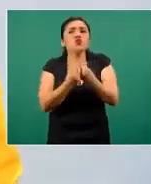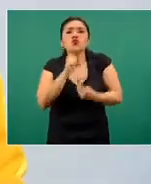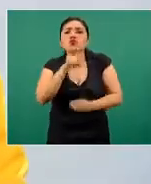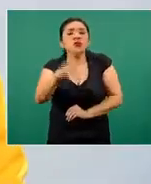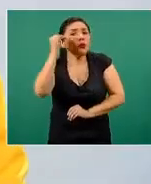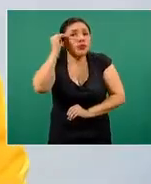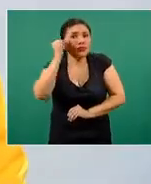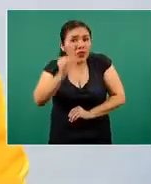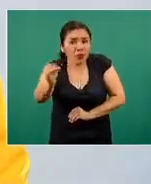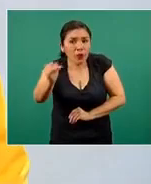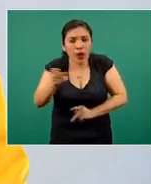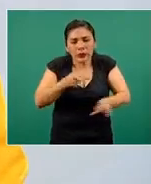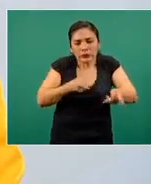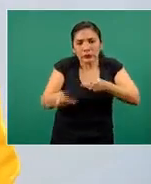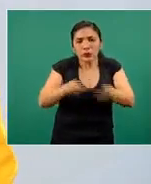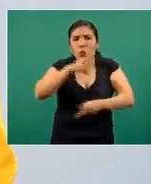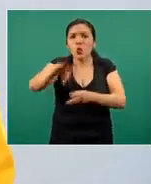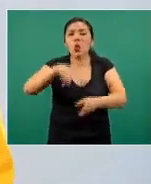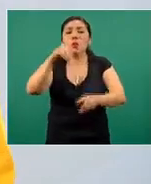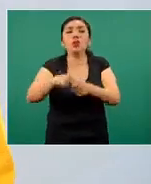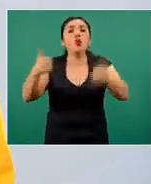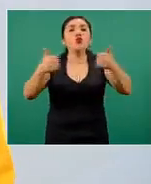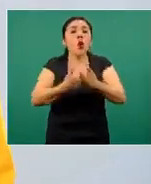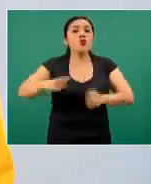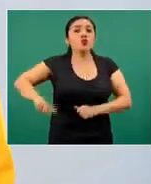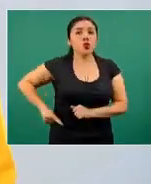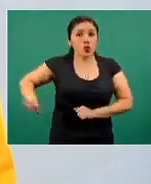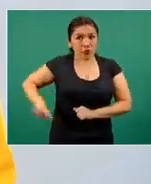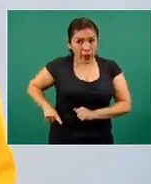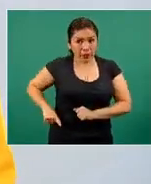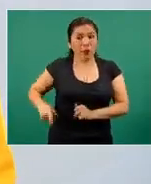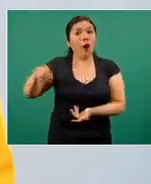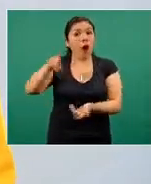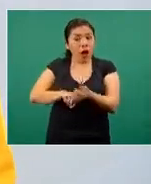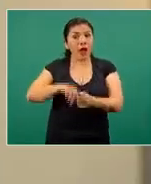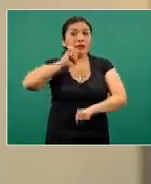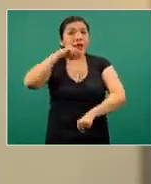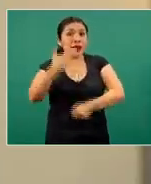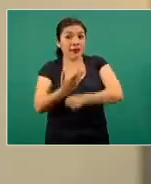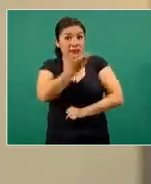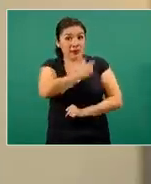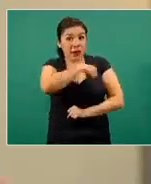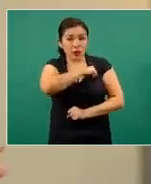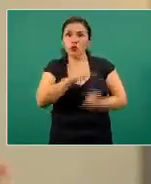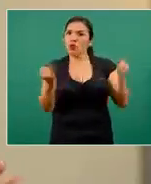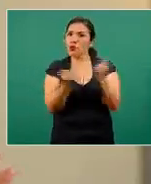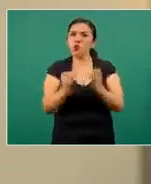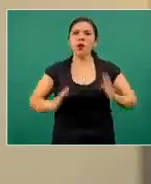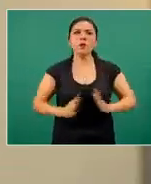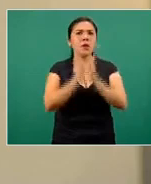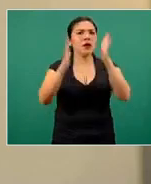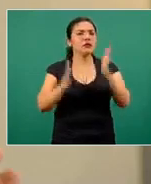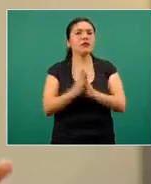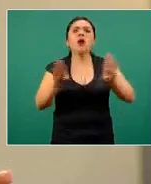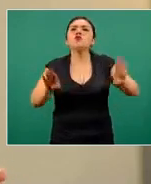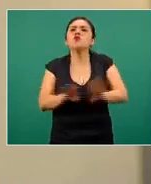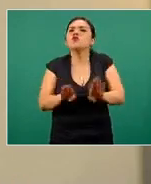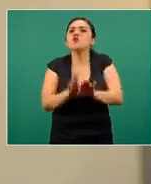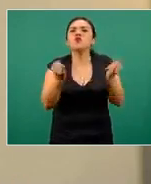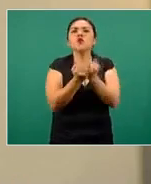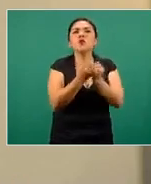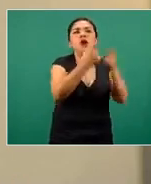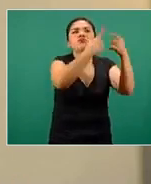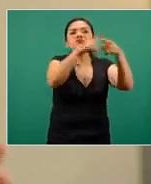es una estrategia integral de gobierno, donde Secretaría de Salud participa, como participan todas